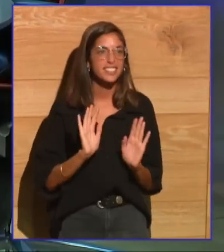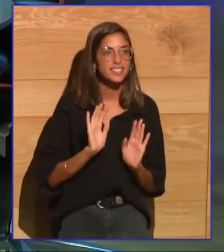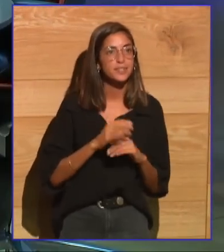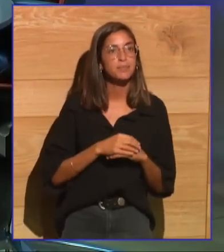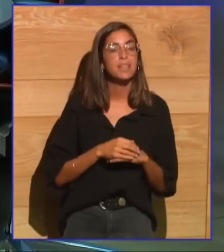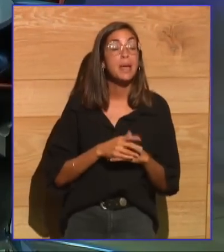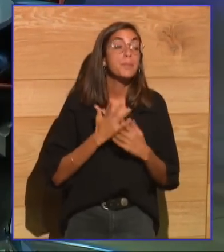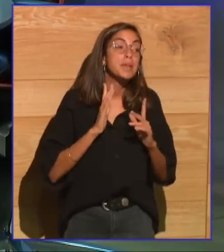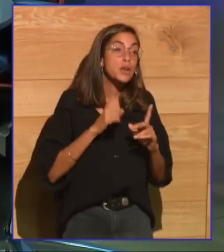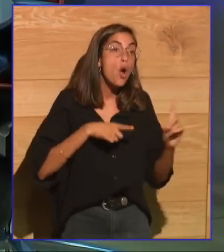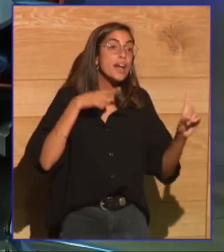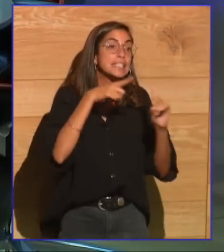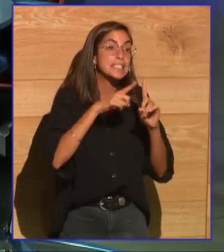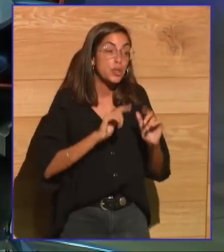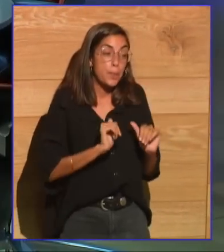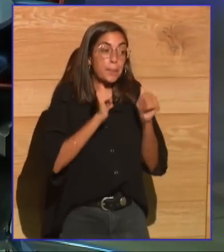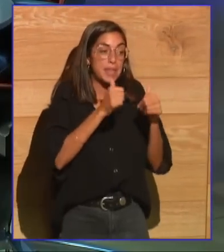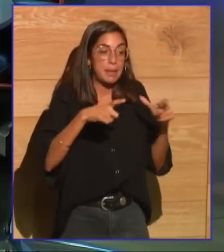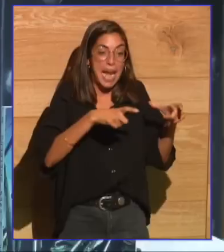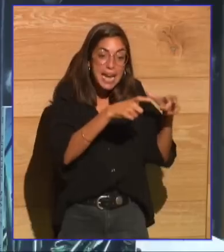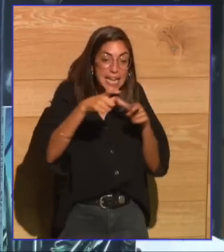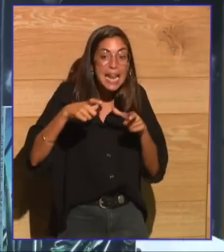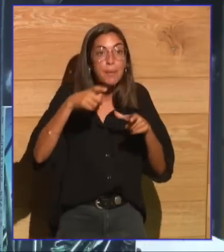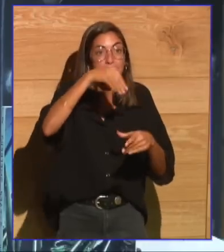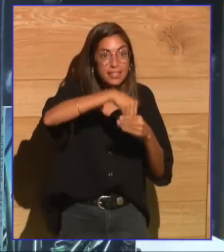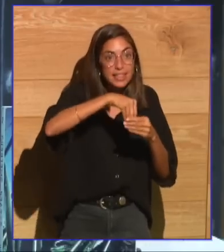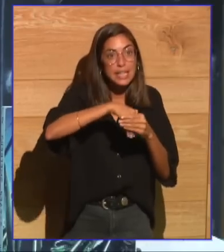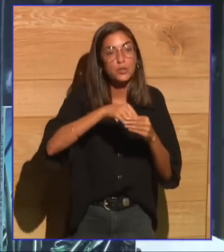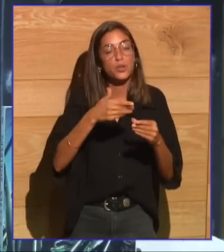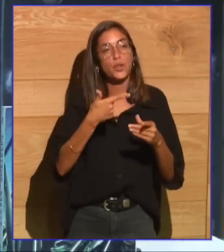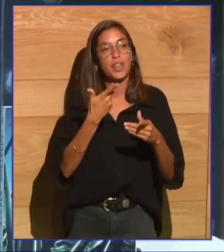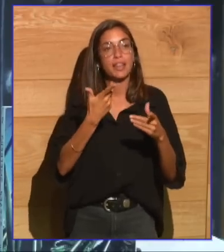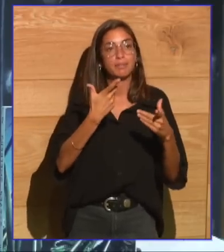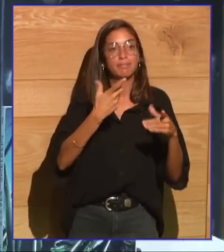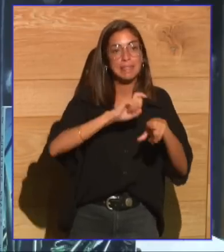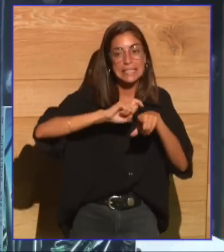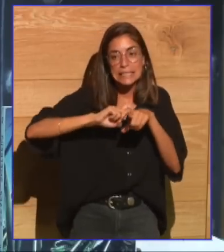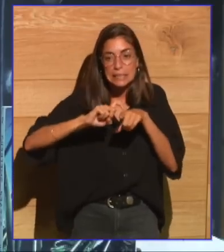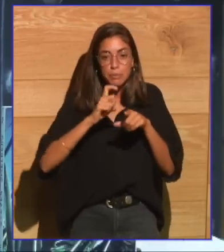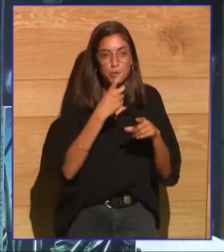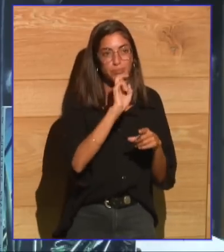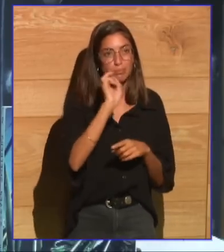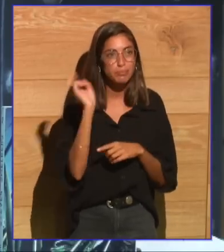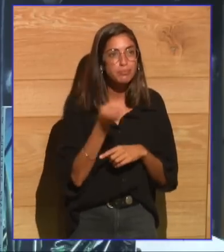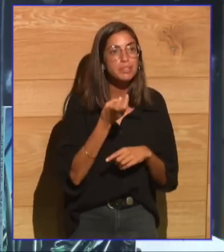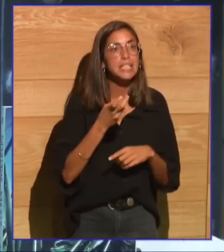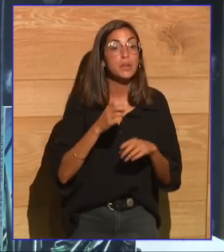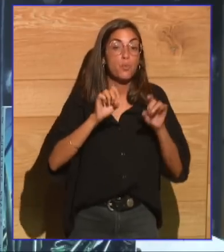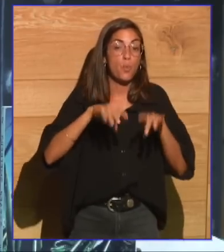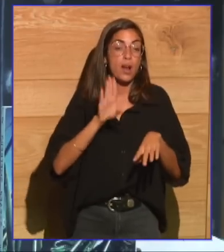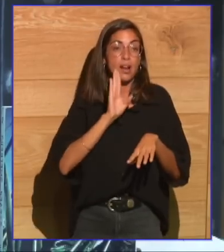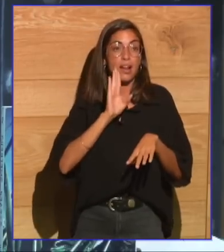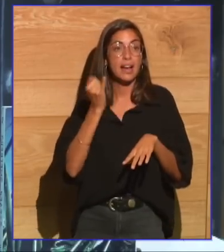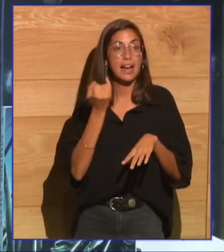inicial de mostrar esa nave como nave invernadero de algún modo con diferentes especies para poder definir tal y como nos dice el hub y su vocación científica